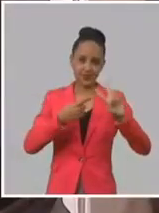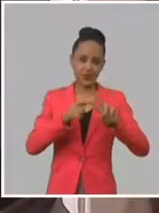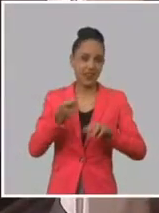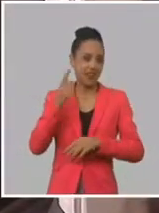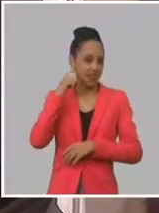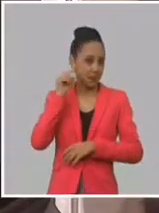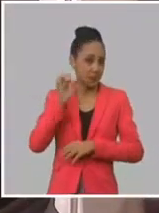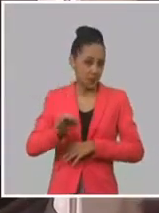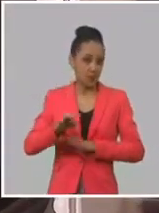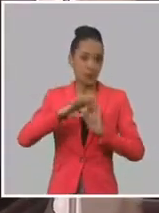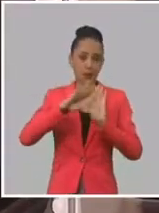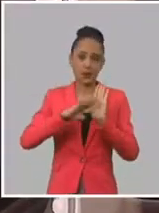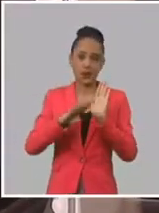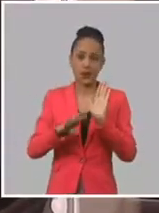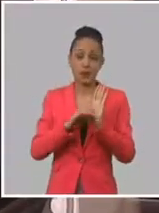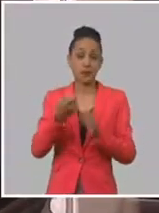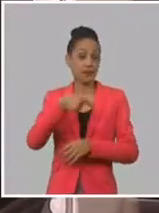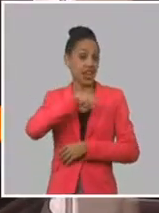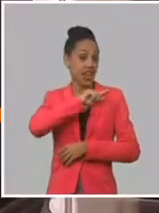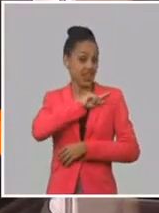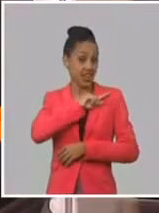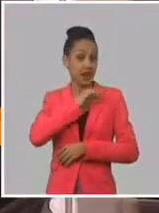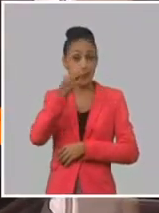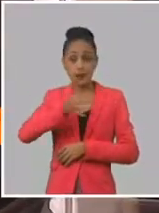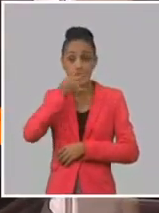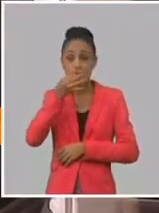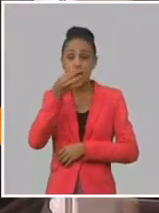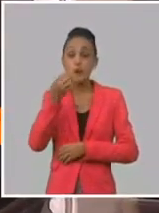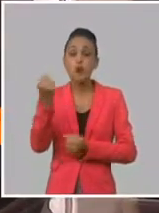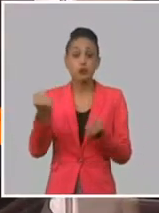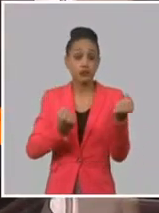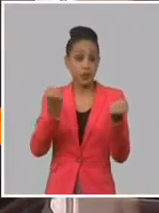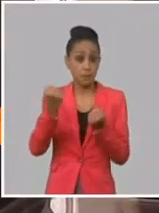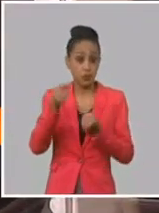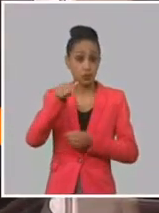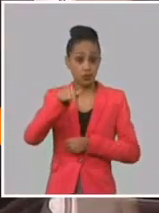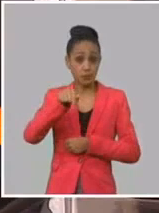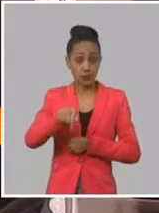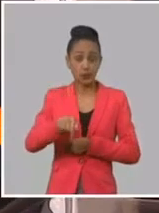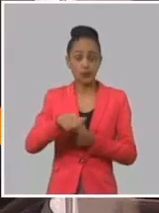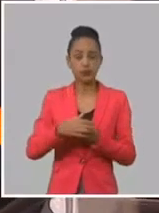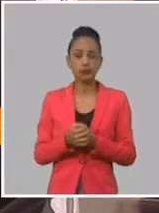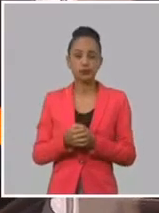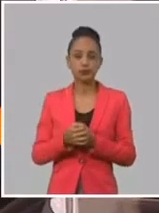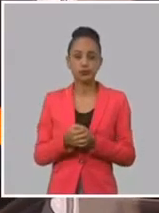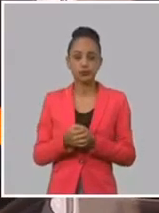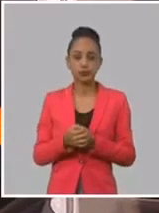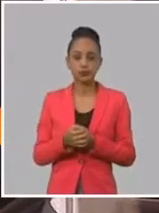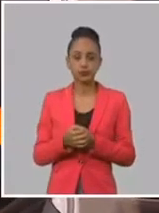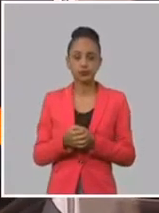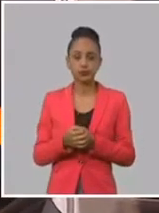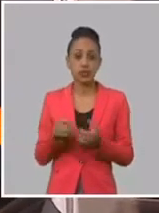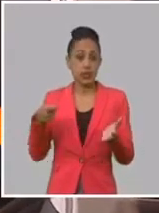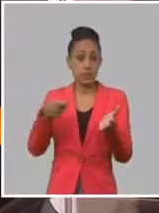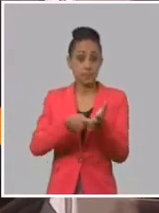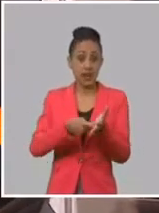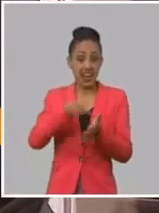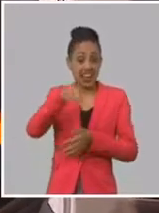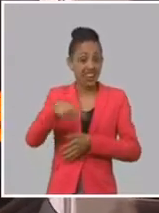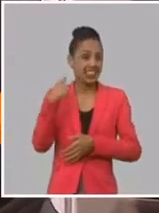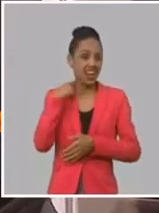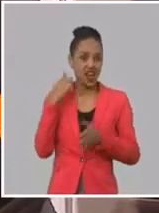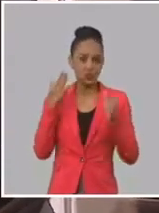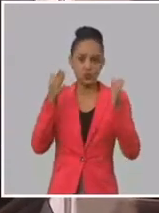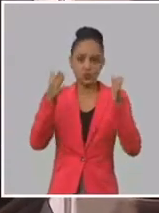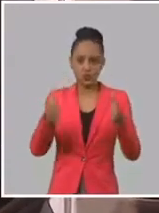en el día de ayer cuando hablábamos hablábamos de trampas de terre te decíamos que este era un tributo que se pagaba el año que está en curso